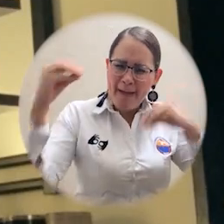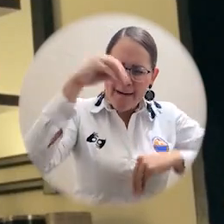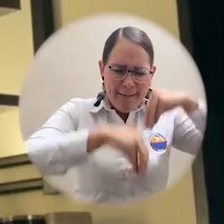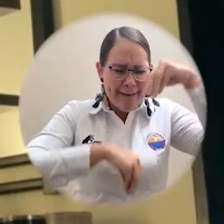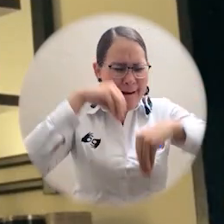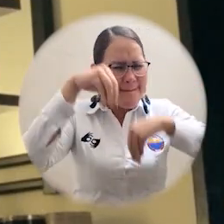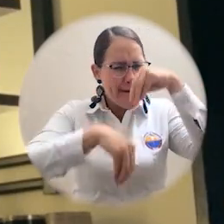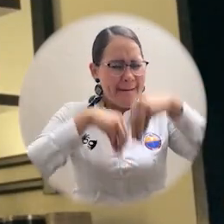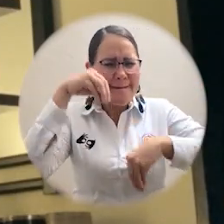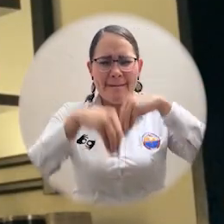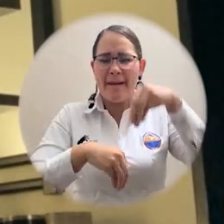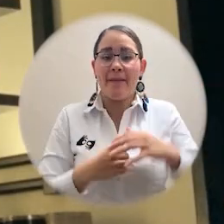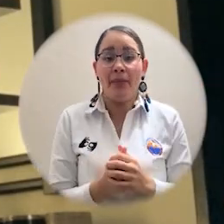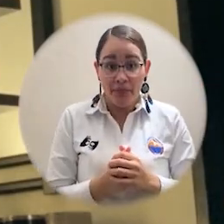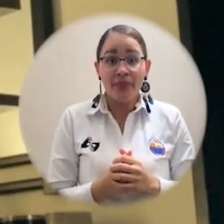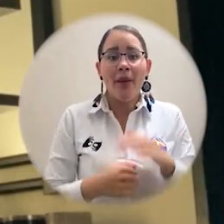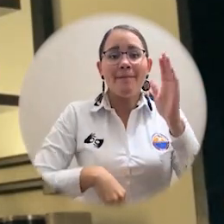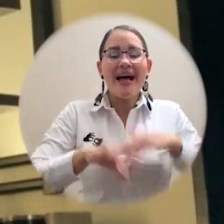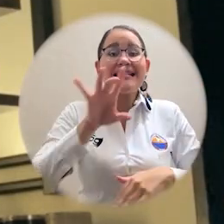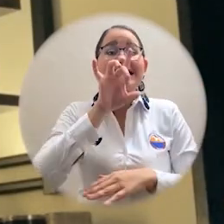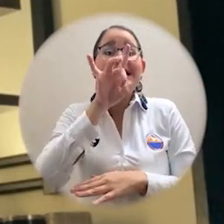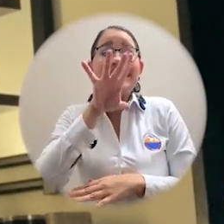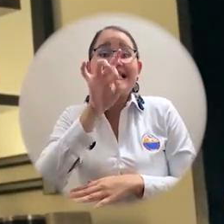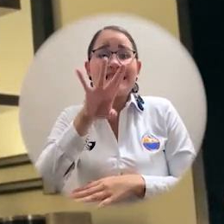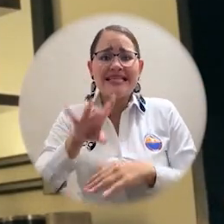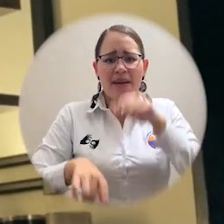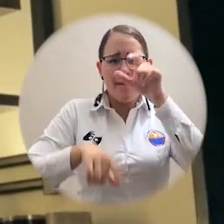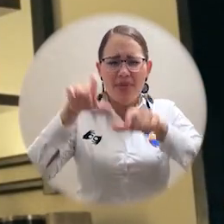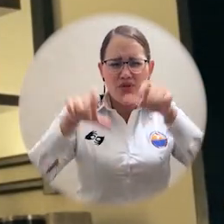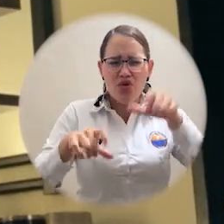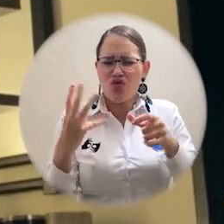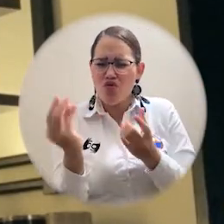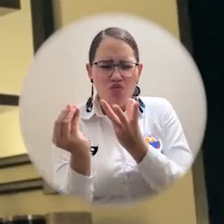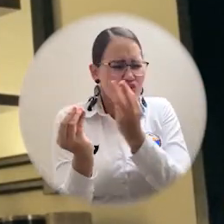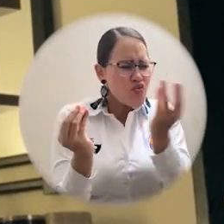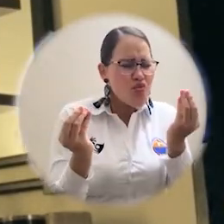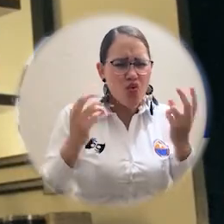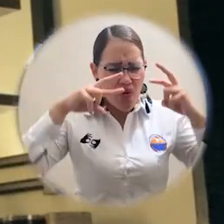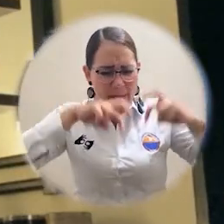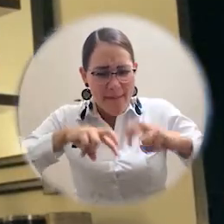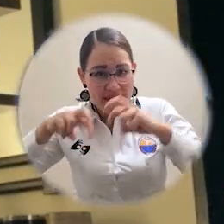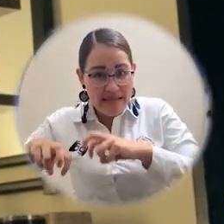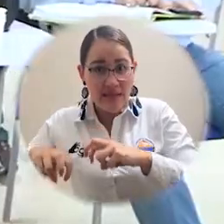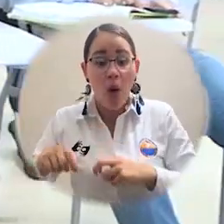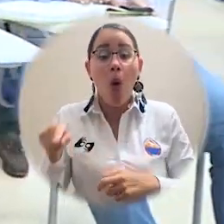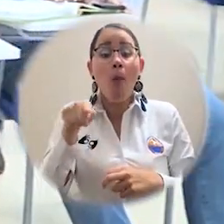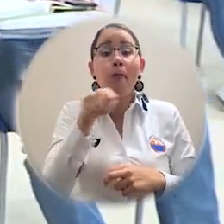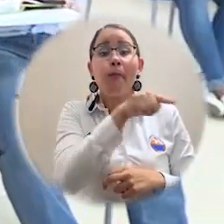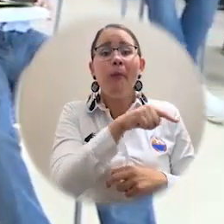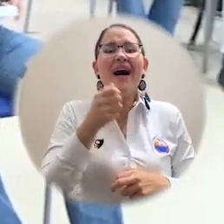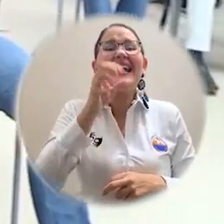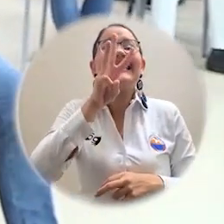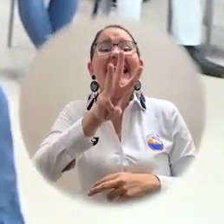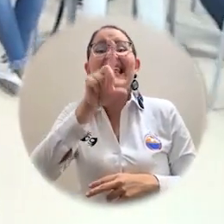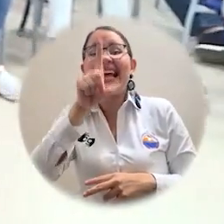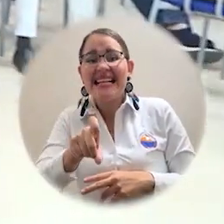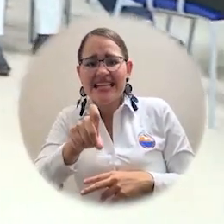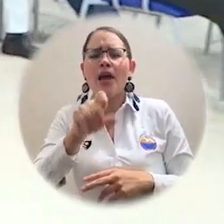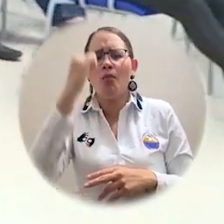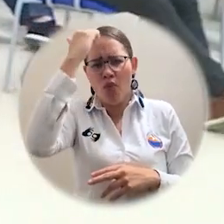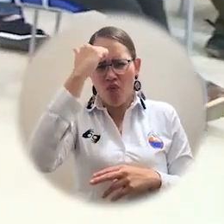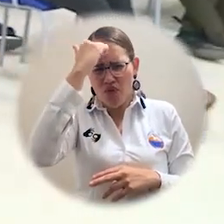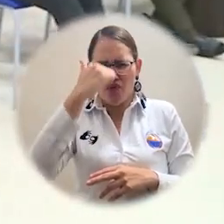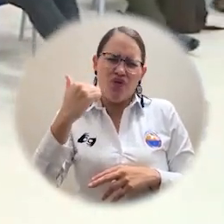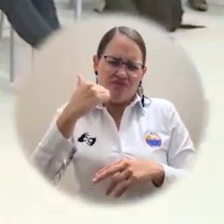universidad, en la cual han participado 15 grupos de investigación,